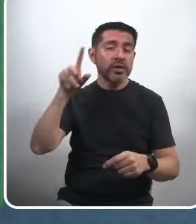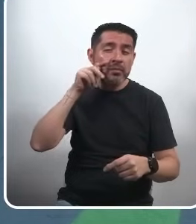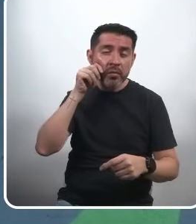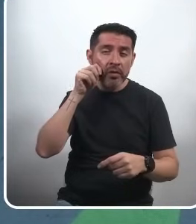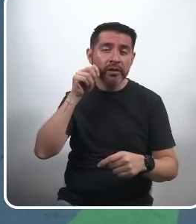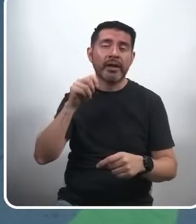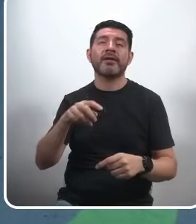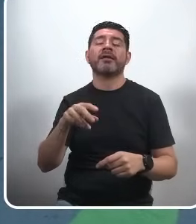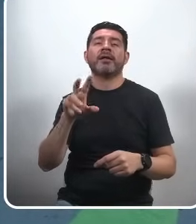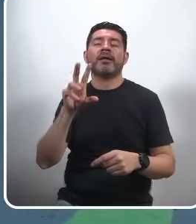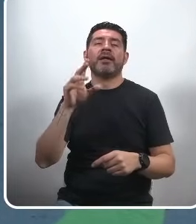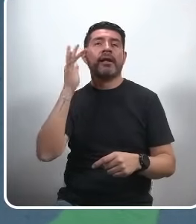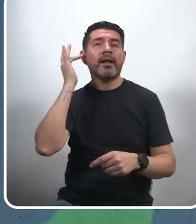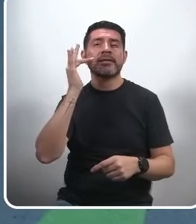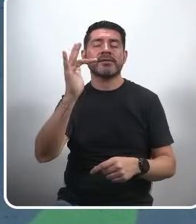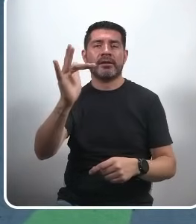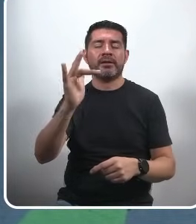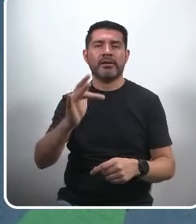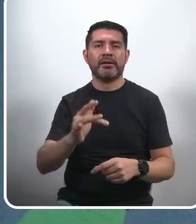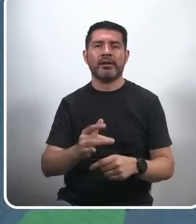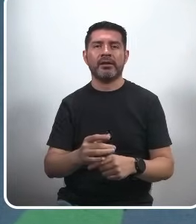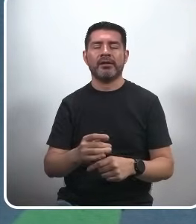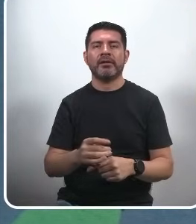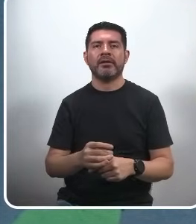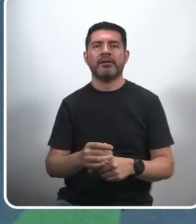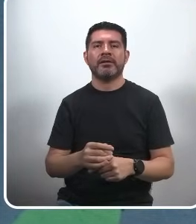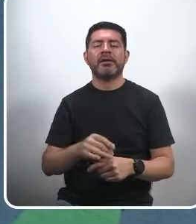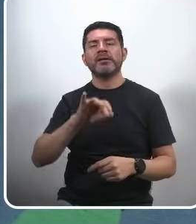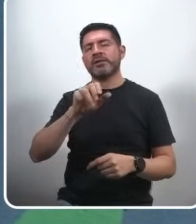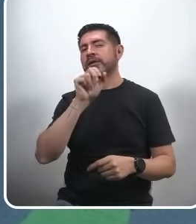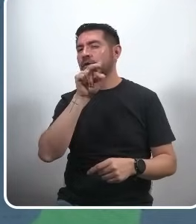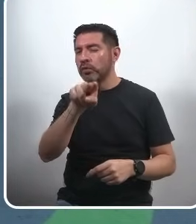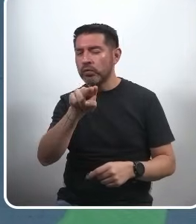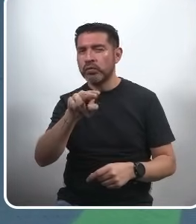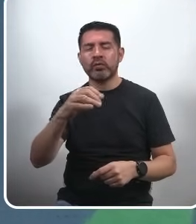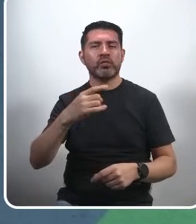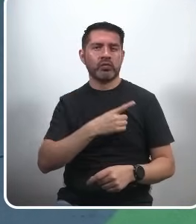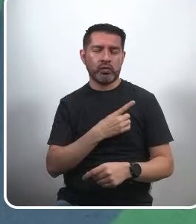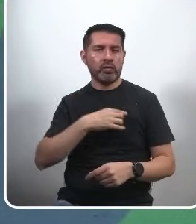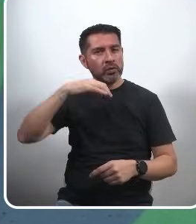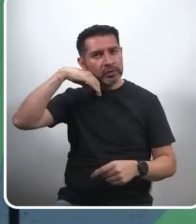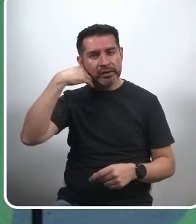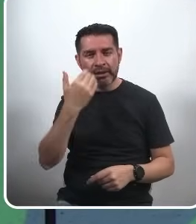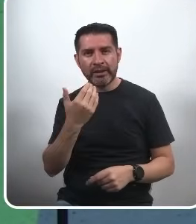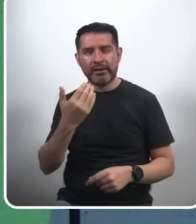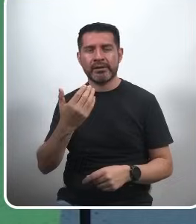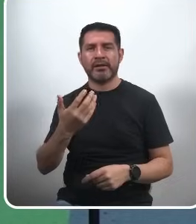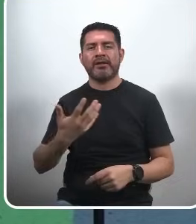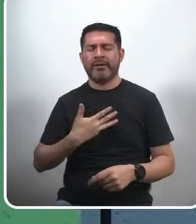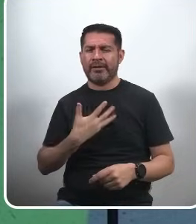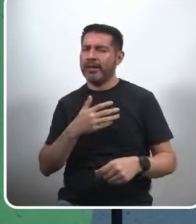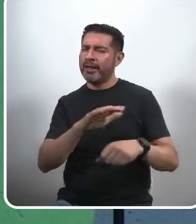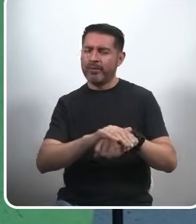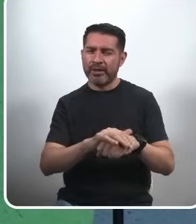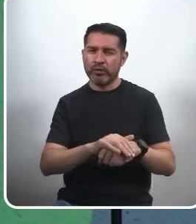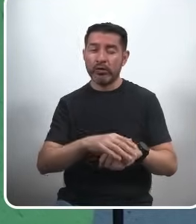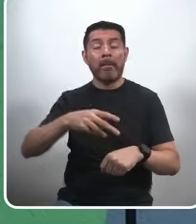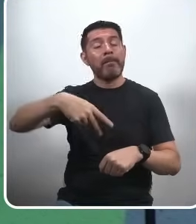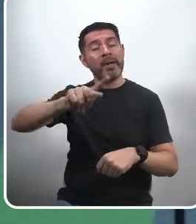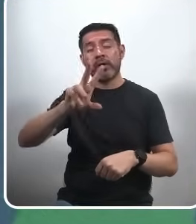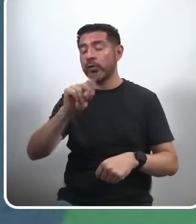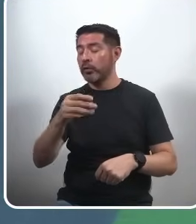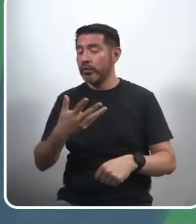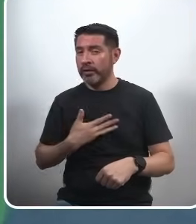llevarte bien, o sea, buscar solo llevarte bien con otros sin santidad es una relación superficial. ¿Por